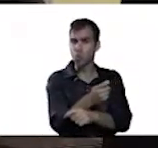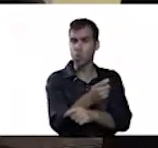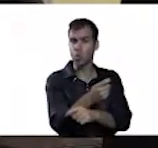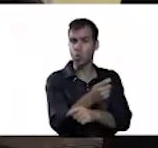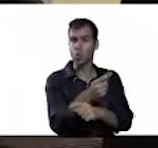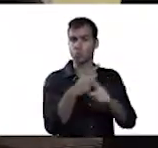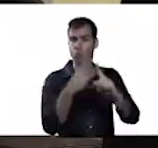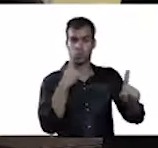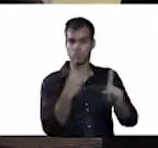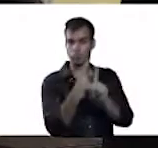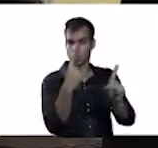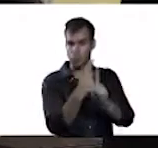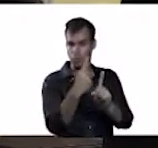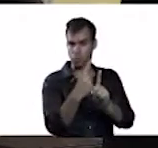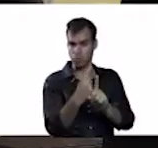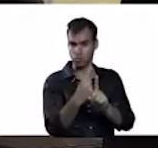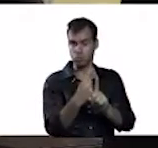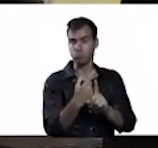el curso regular.